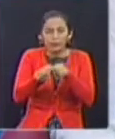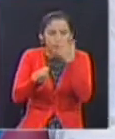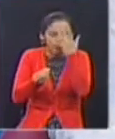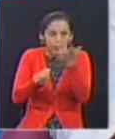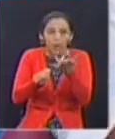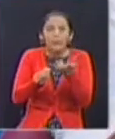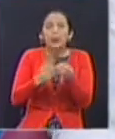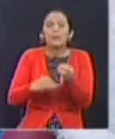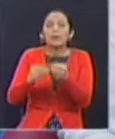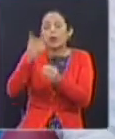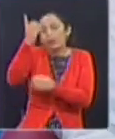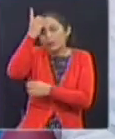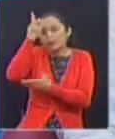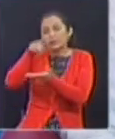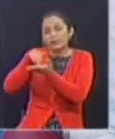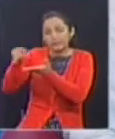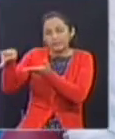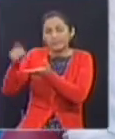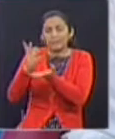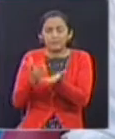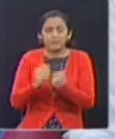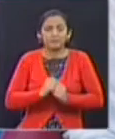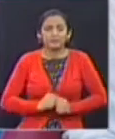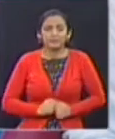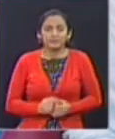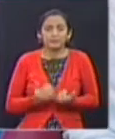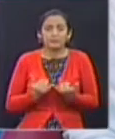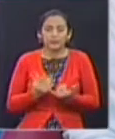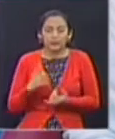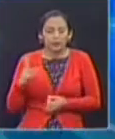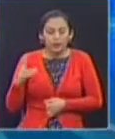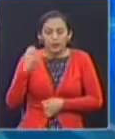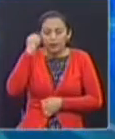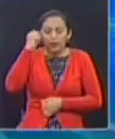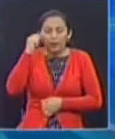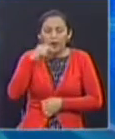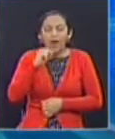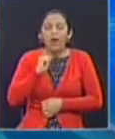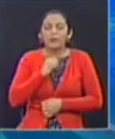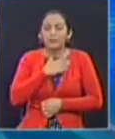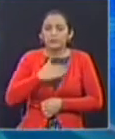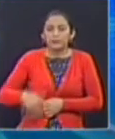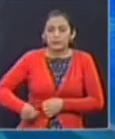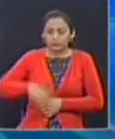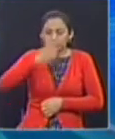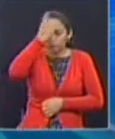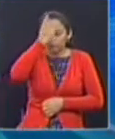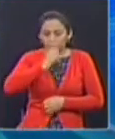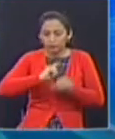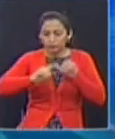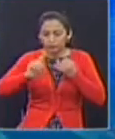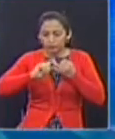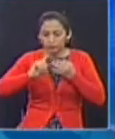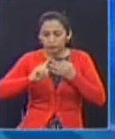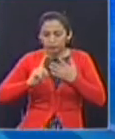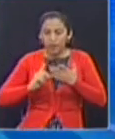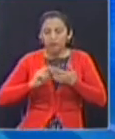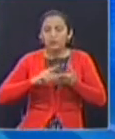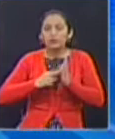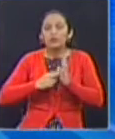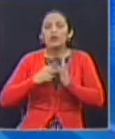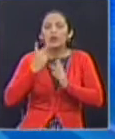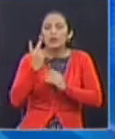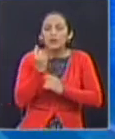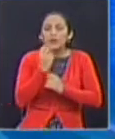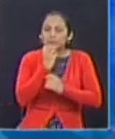son, de alguna manera, señales simbólicas de corte político. Evidentemente, ahí hay un pequeño ahorro, pero